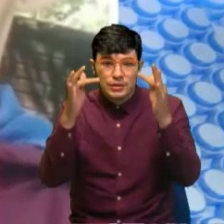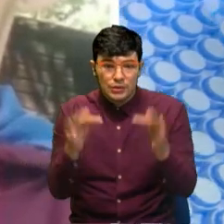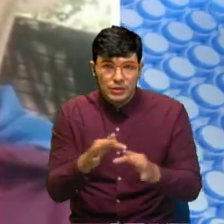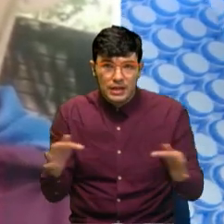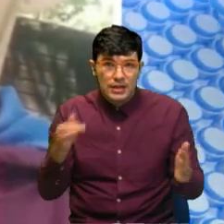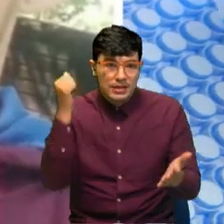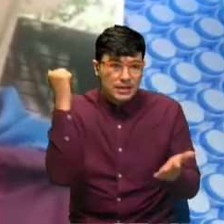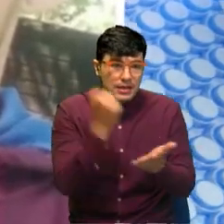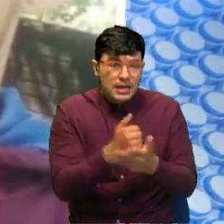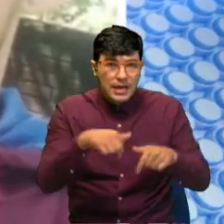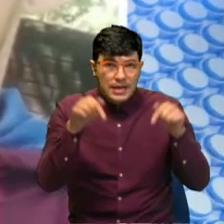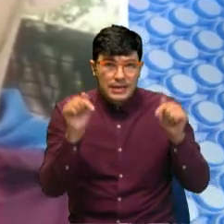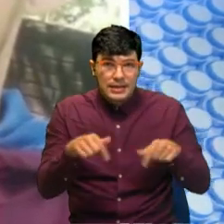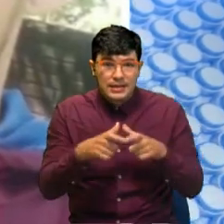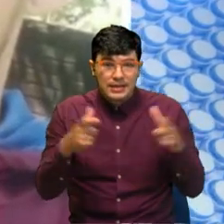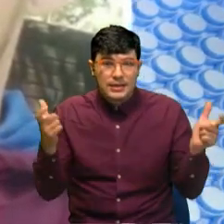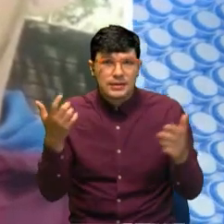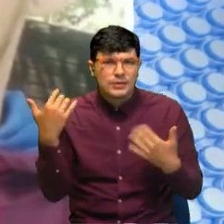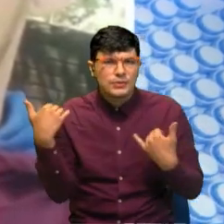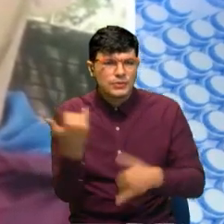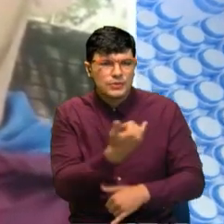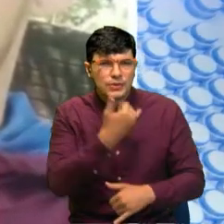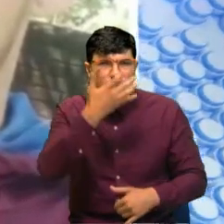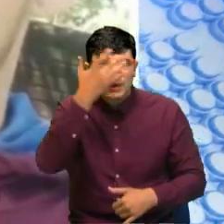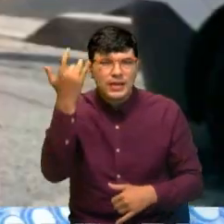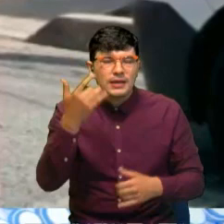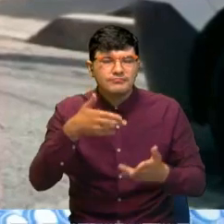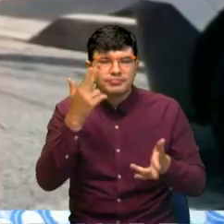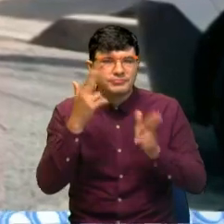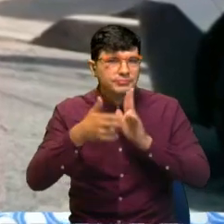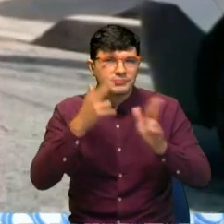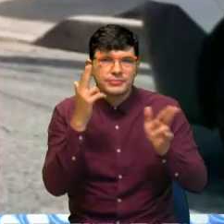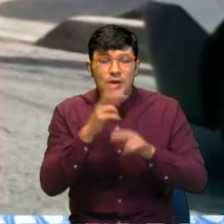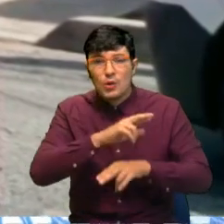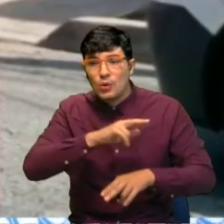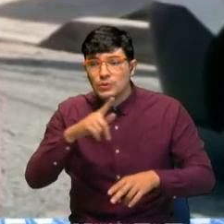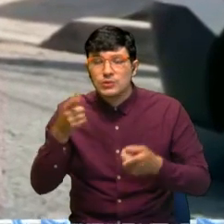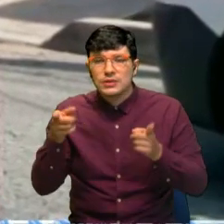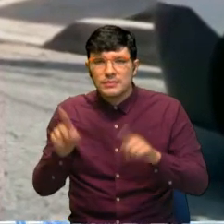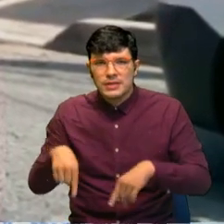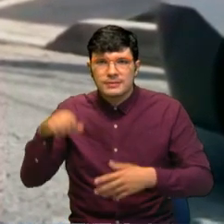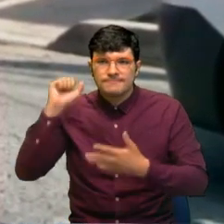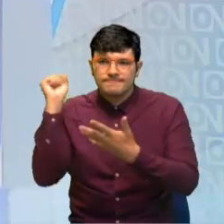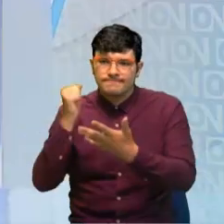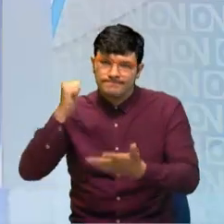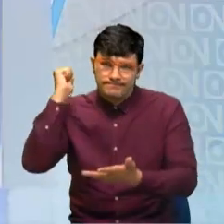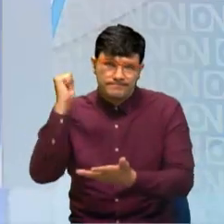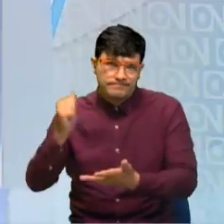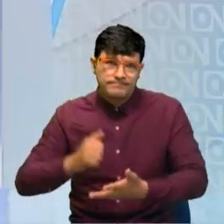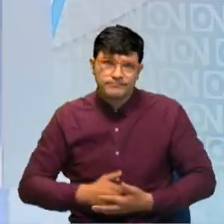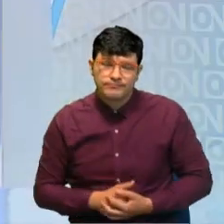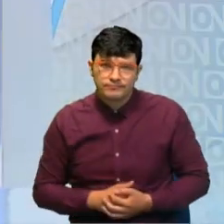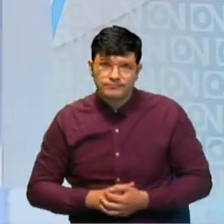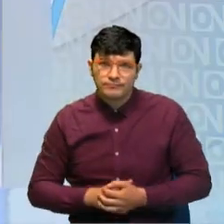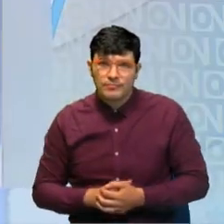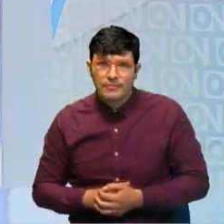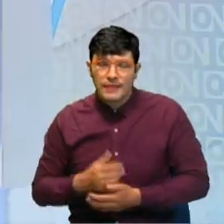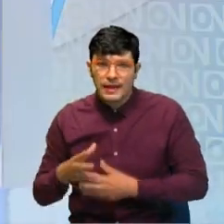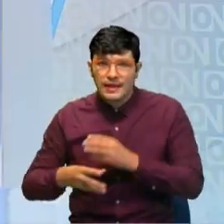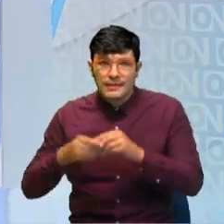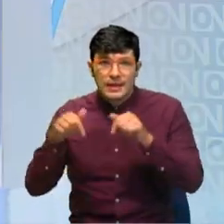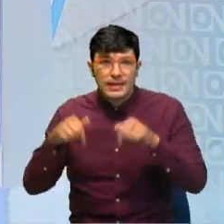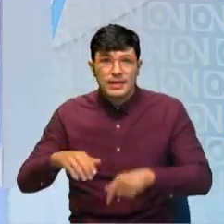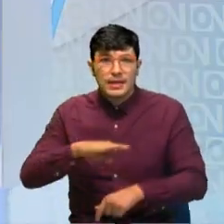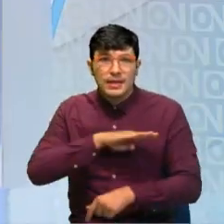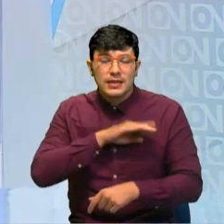la mayor parte de éstos se han dado con armas de fuego y otros con armas blancas de otra parte del alcalde